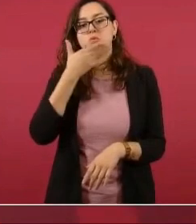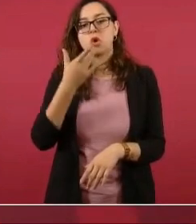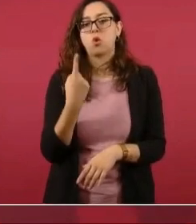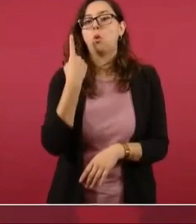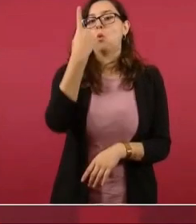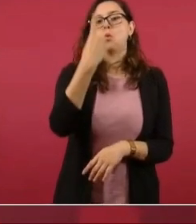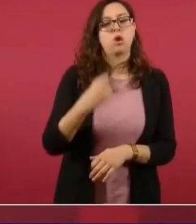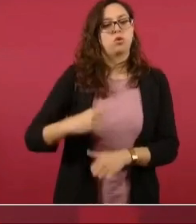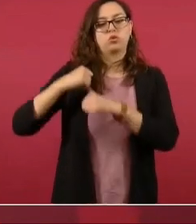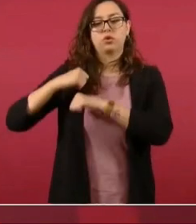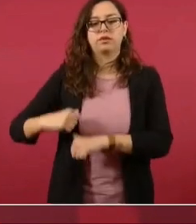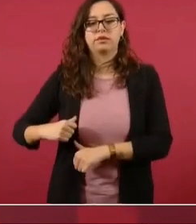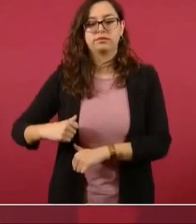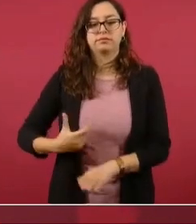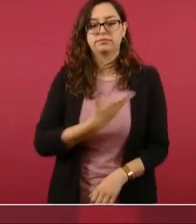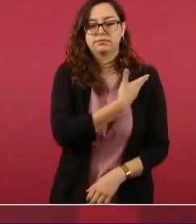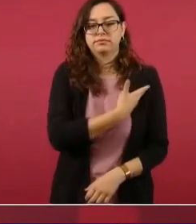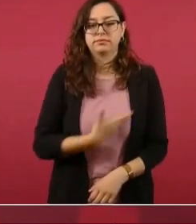Ejecutivo.